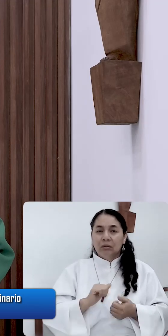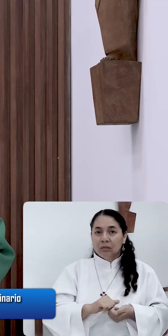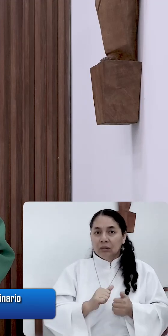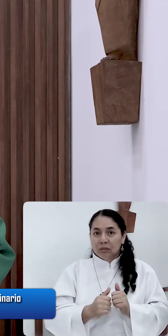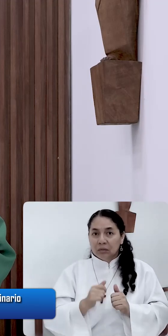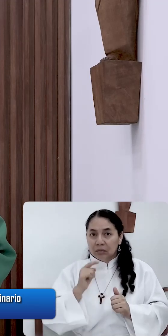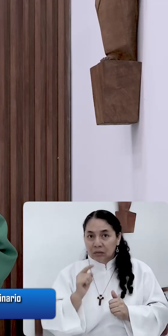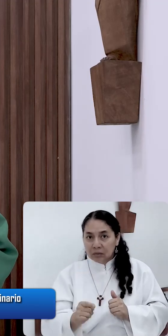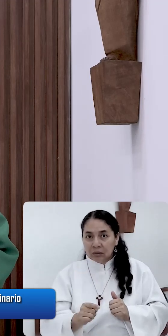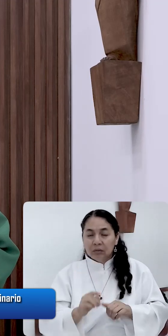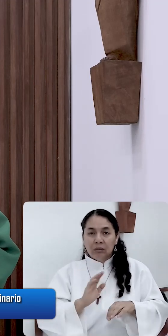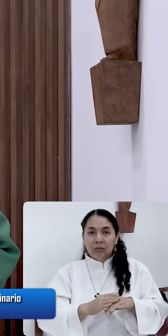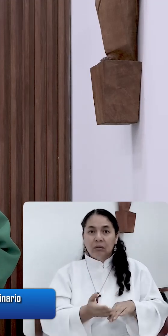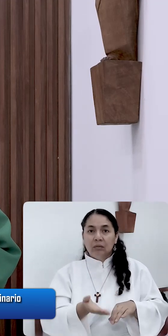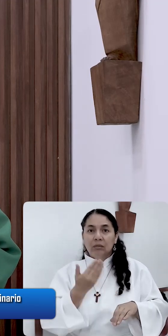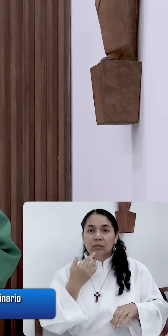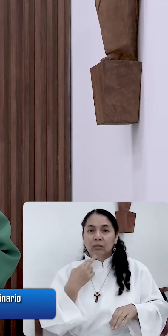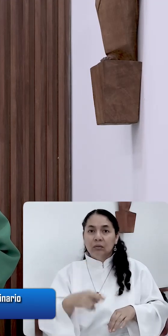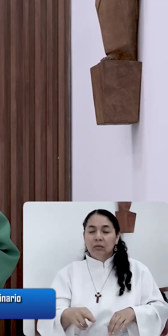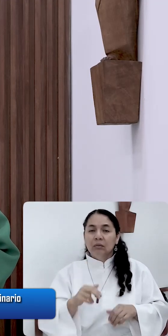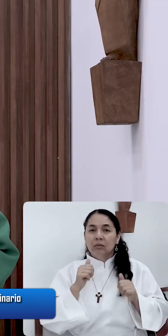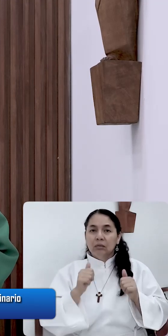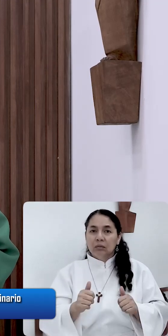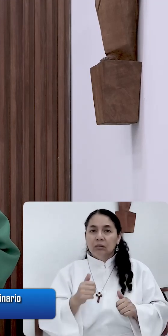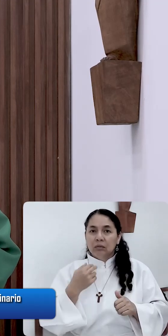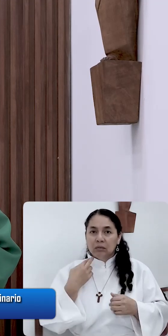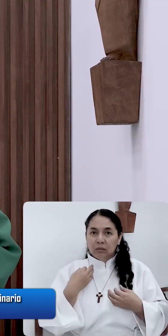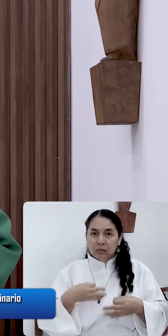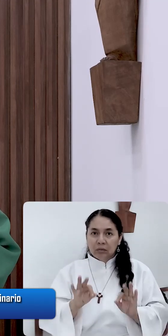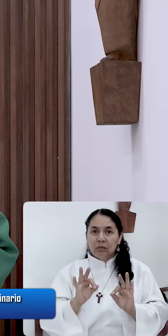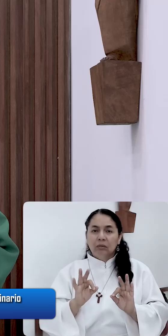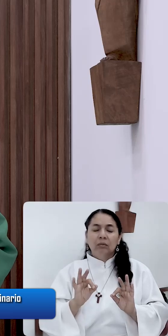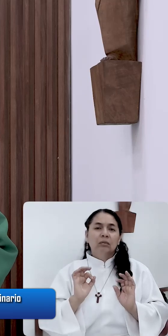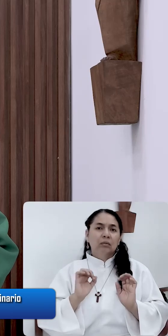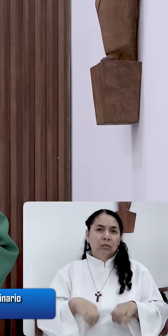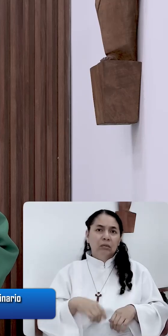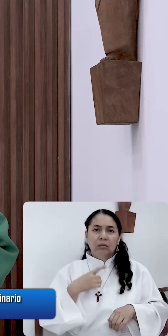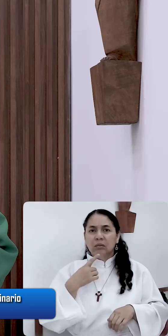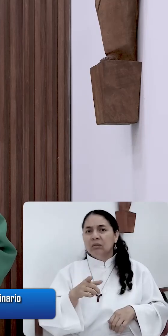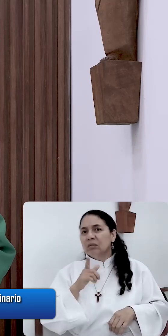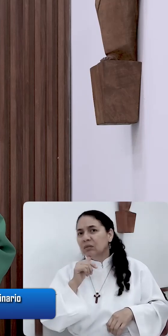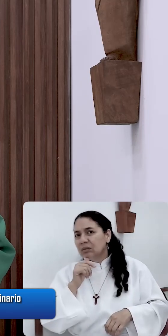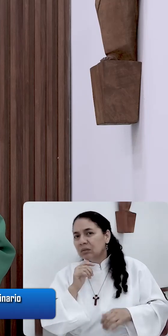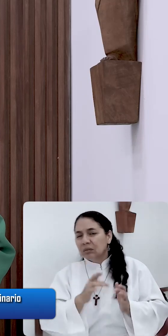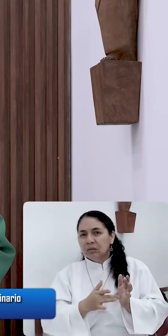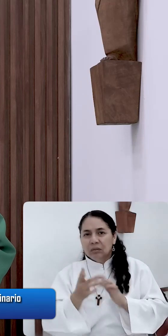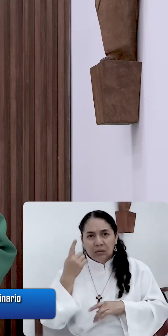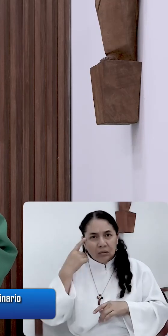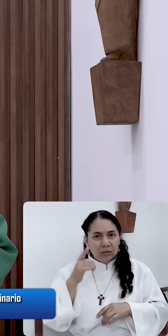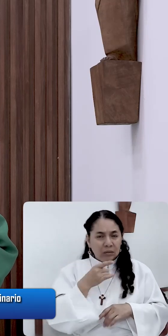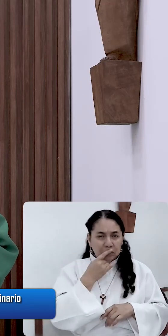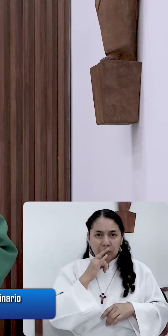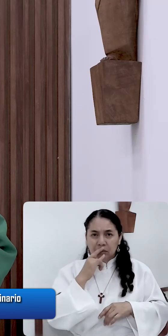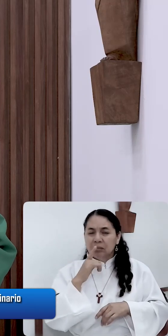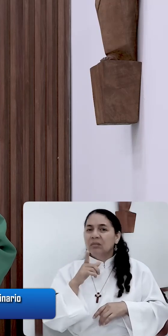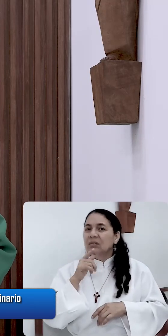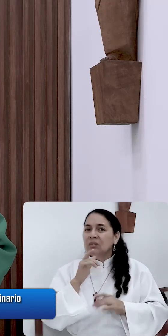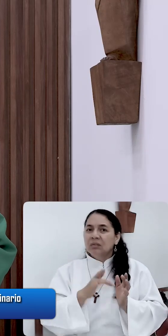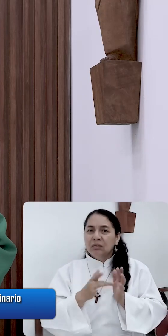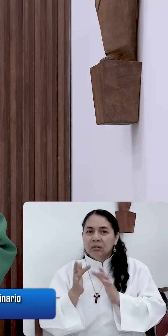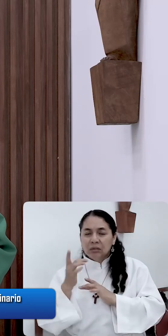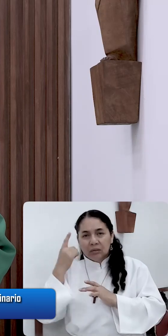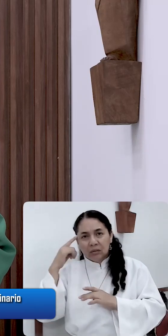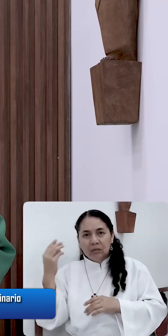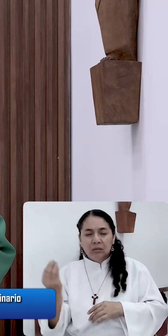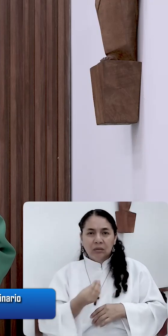se ha llamado a responder de la mejor manera. Igual podríamos ir a grupos, ¿quién es Jesús para los niños? ¿Quién es Jesús para